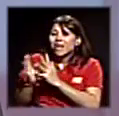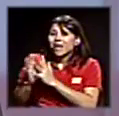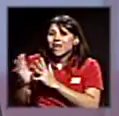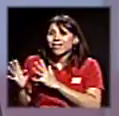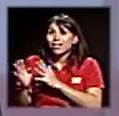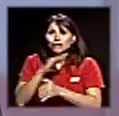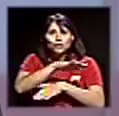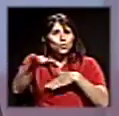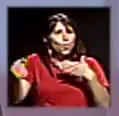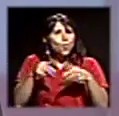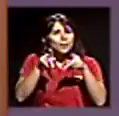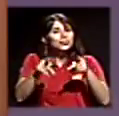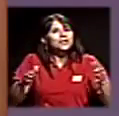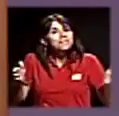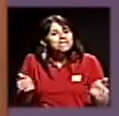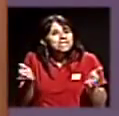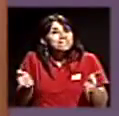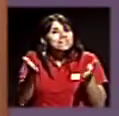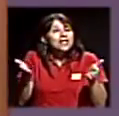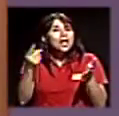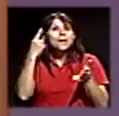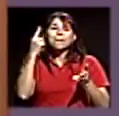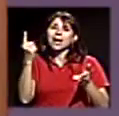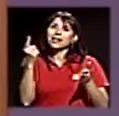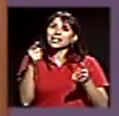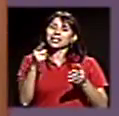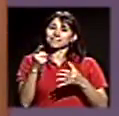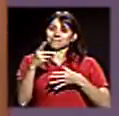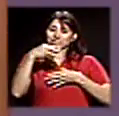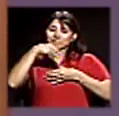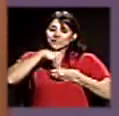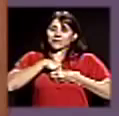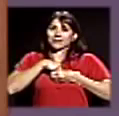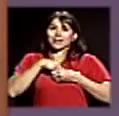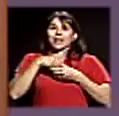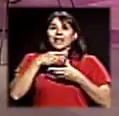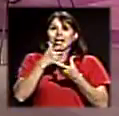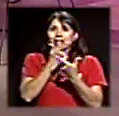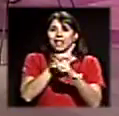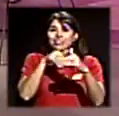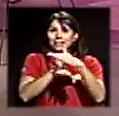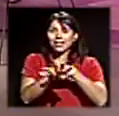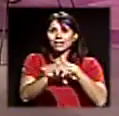nos sirva de inspiración a todos para seguir encontrando libertad adentro y afuera de las cárceles.